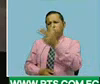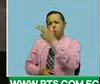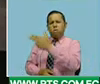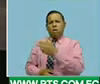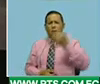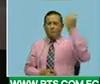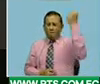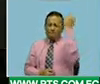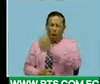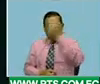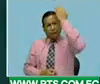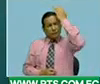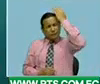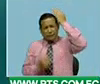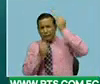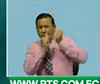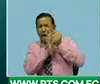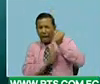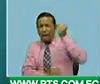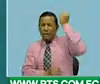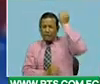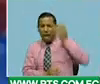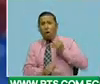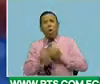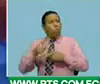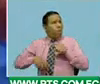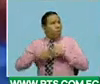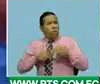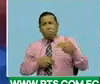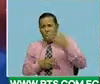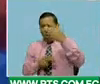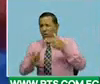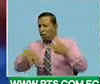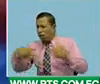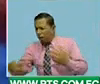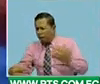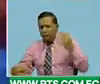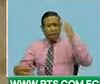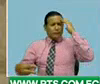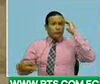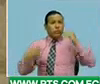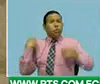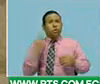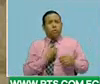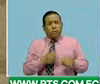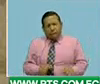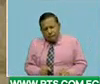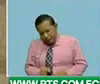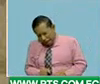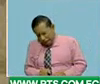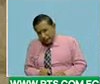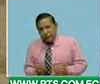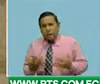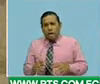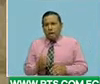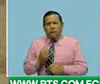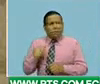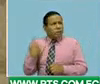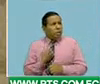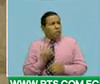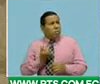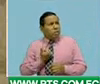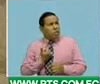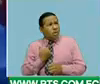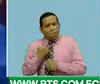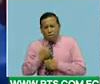partieron la cabeza con una mini Uzi, al otro pana lo hirieron. Nosotros estábamos boca abajo y ahí nos hicieron heridos, así nos hicieron trabajar a todos.